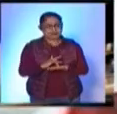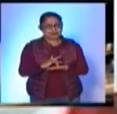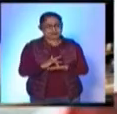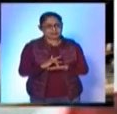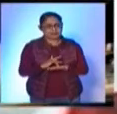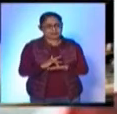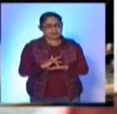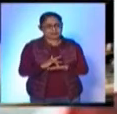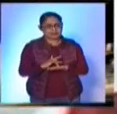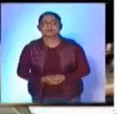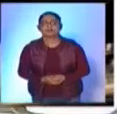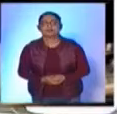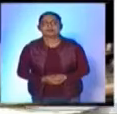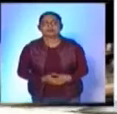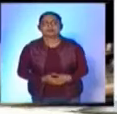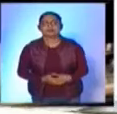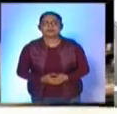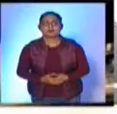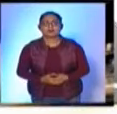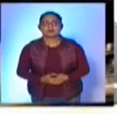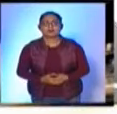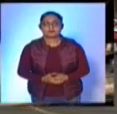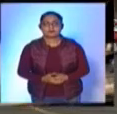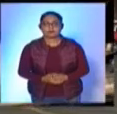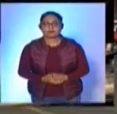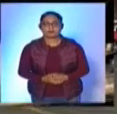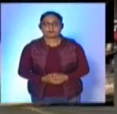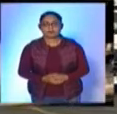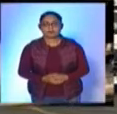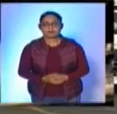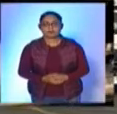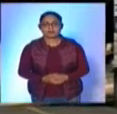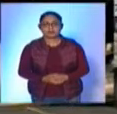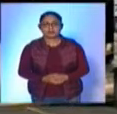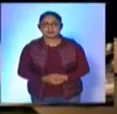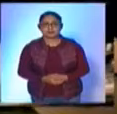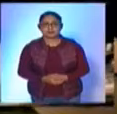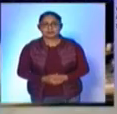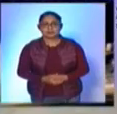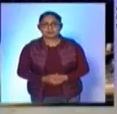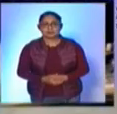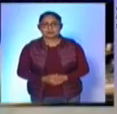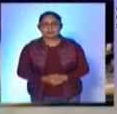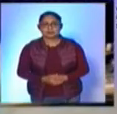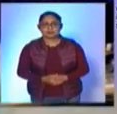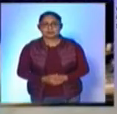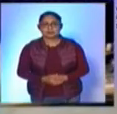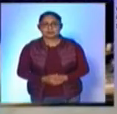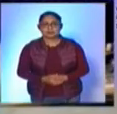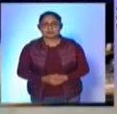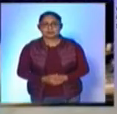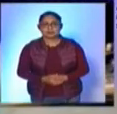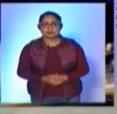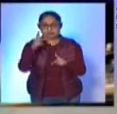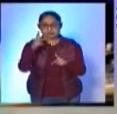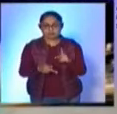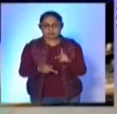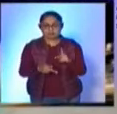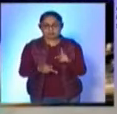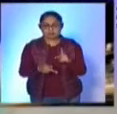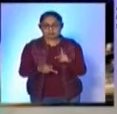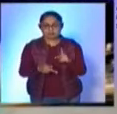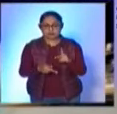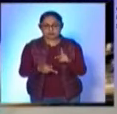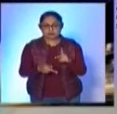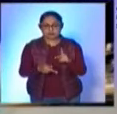implementan. Con imágenes de Juan Carlos Contreras, reportó Mayra Hurtado. Hacemos una pausa, regresamos